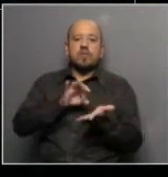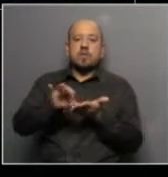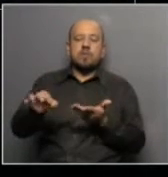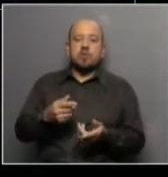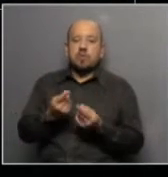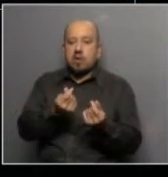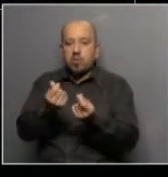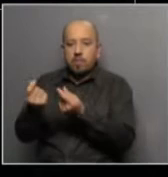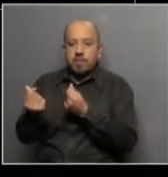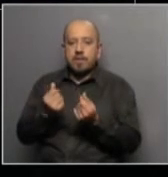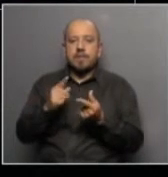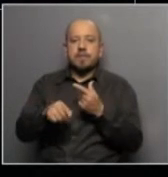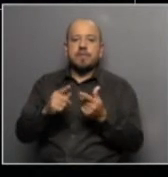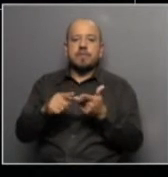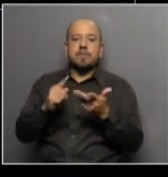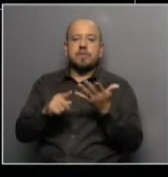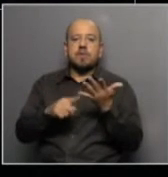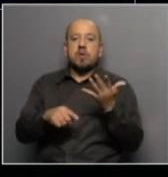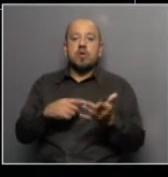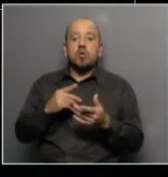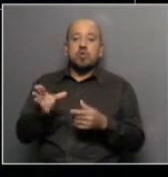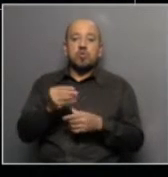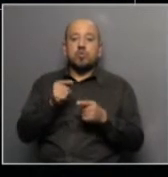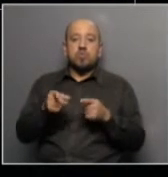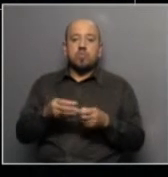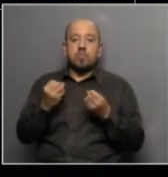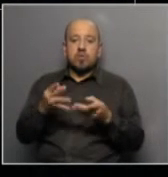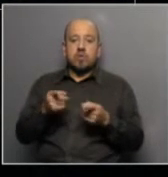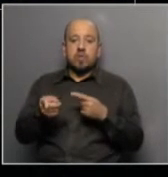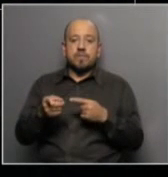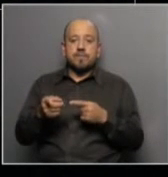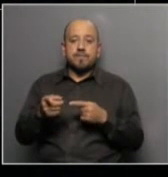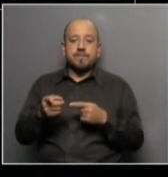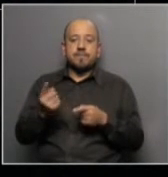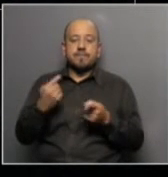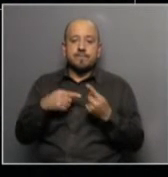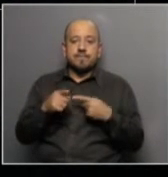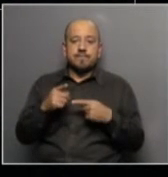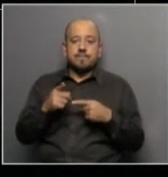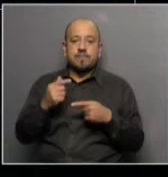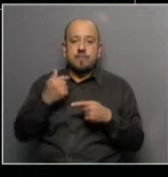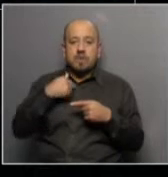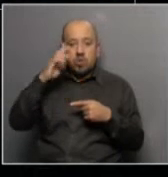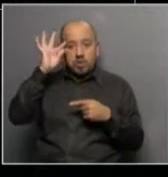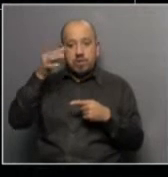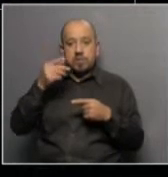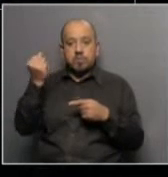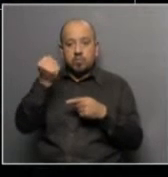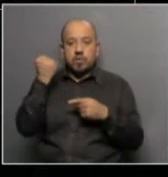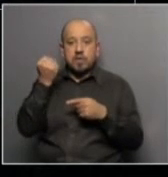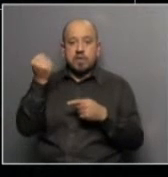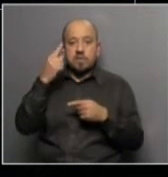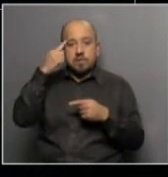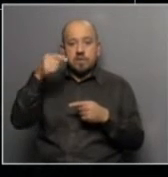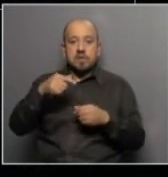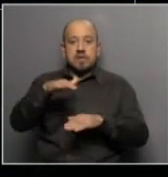consumo, provisión y demás, todo eso también, porque si no estamos alejando todo. Y yo creo que además es muy importante pensar, el